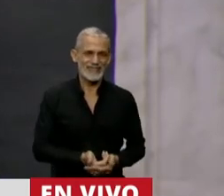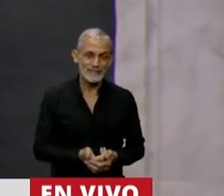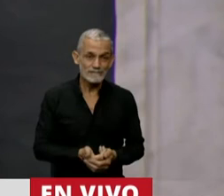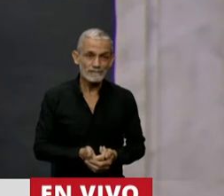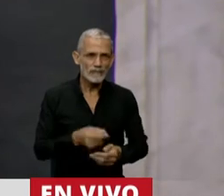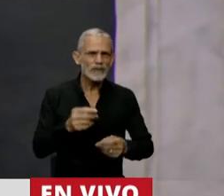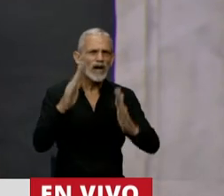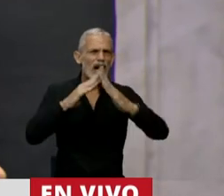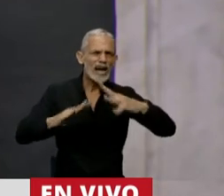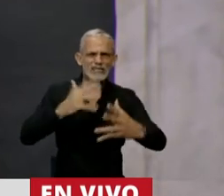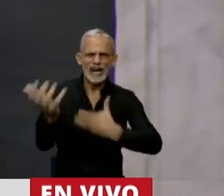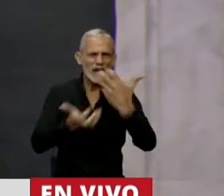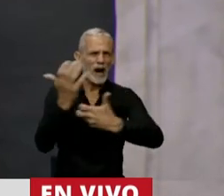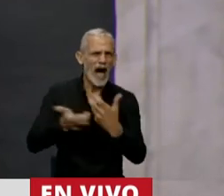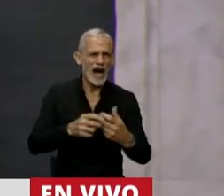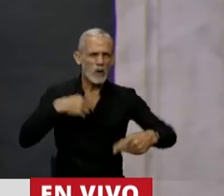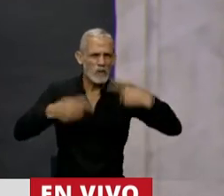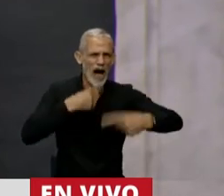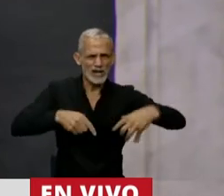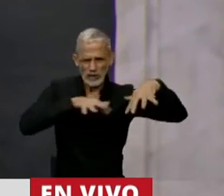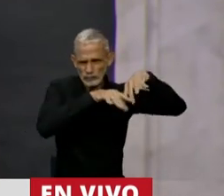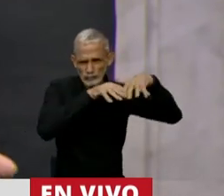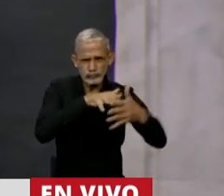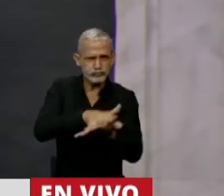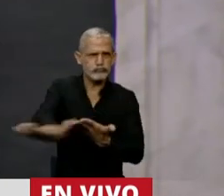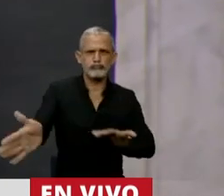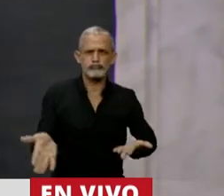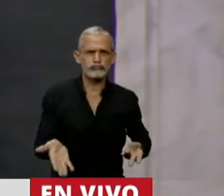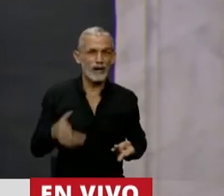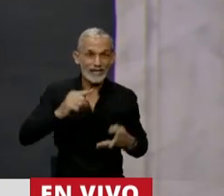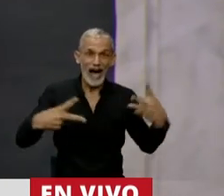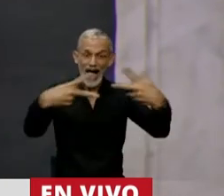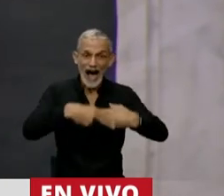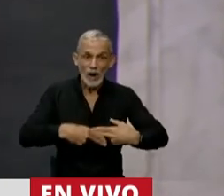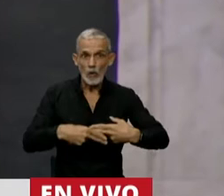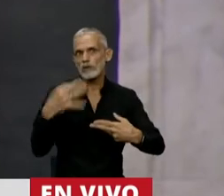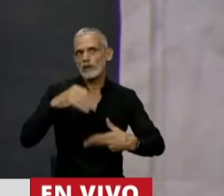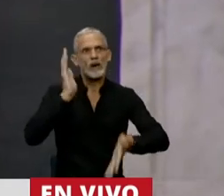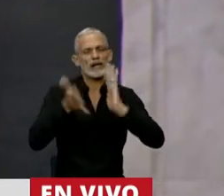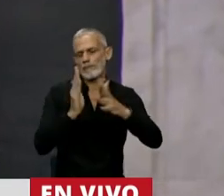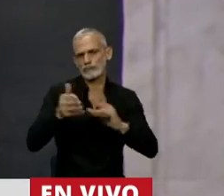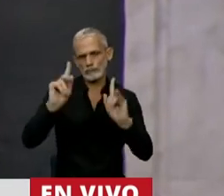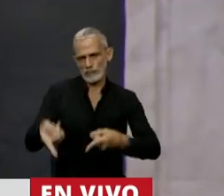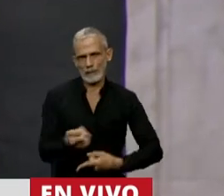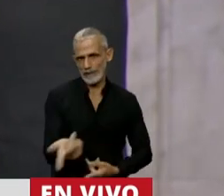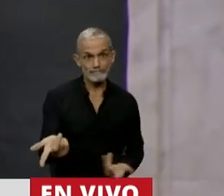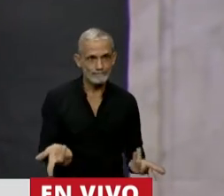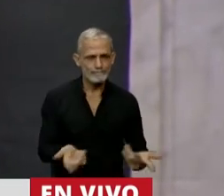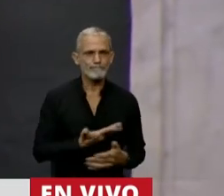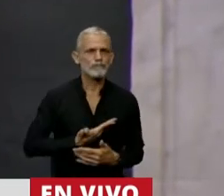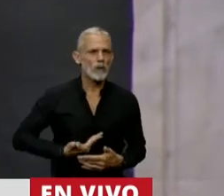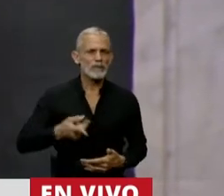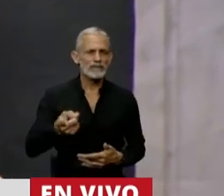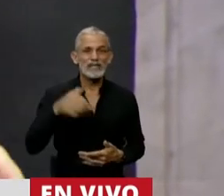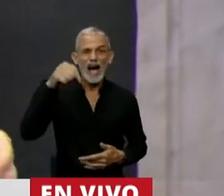Le quemaron las casillas, le pasaron la topadora. Eso es lo que quieren ocultar, que este ajuste no cierra sin represión. Entonces, presidente,